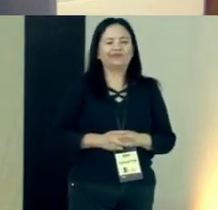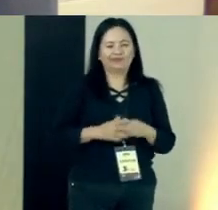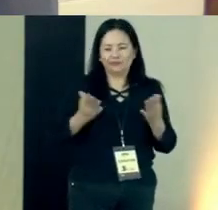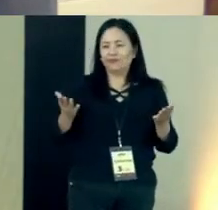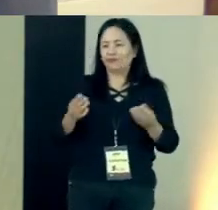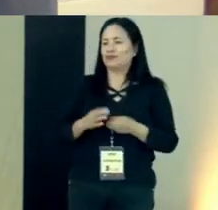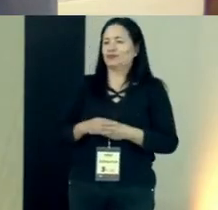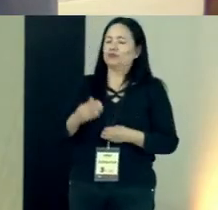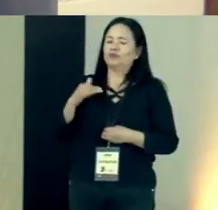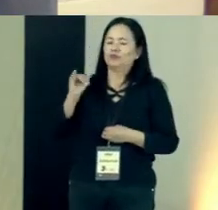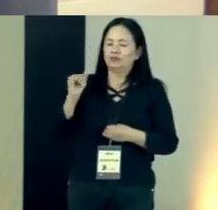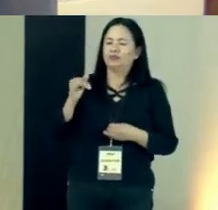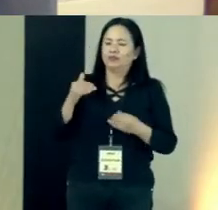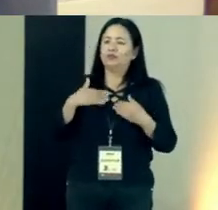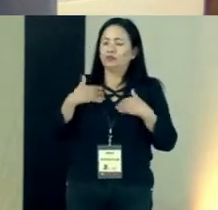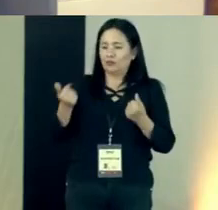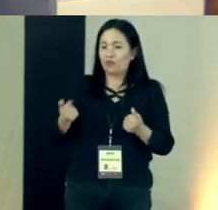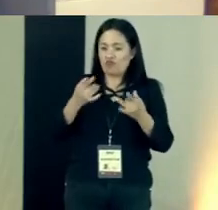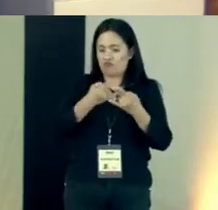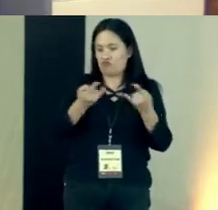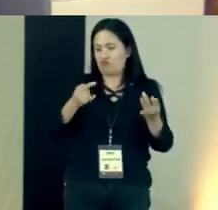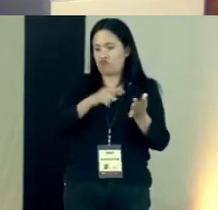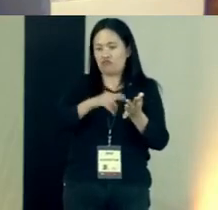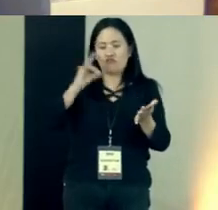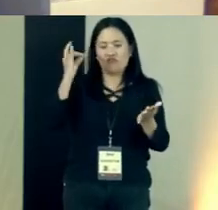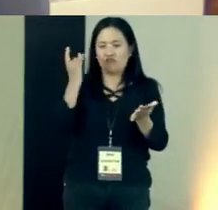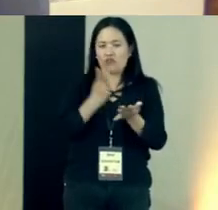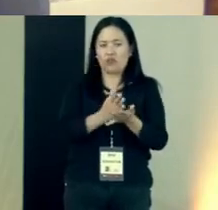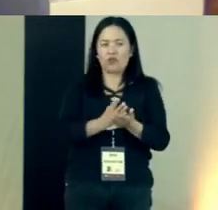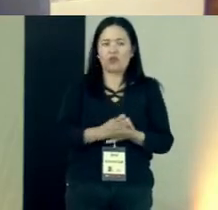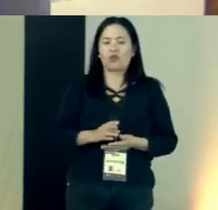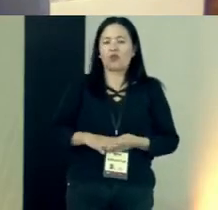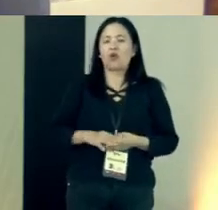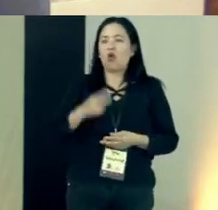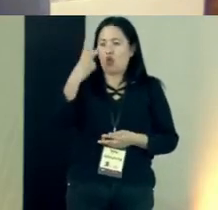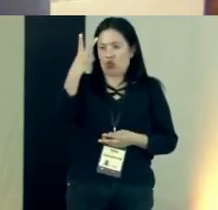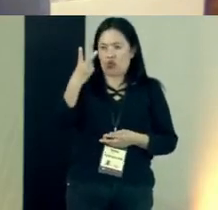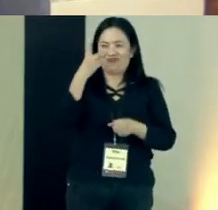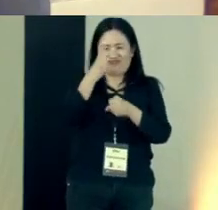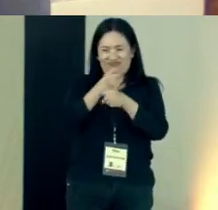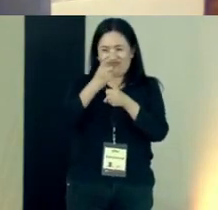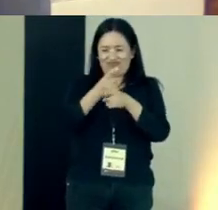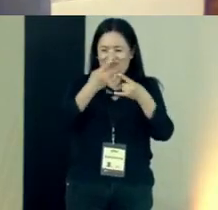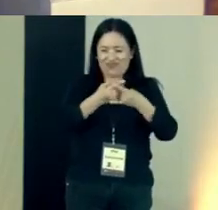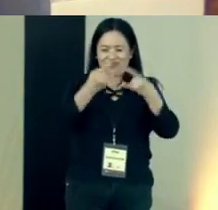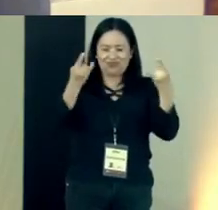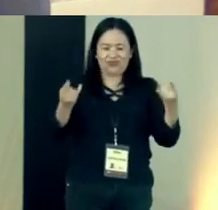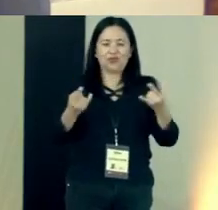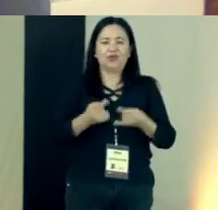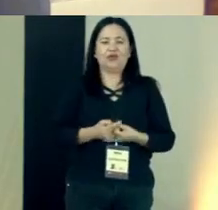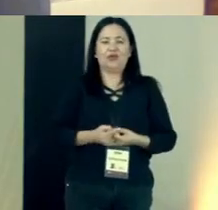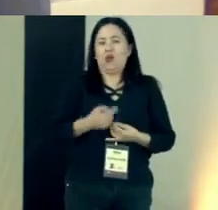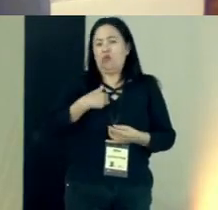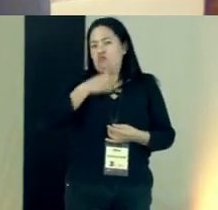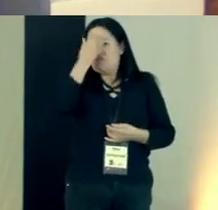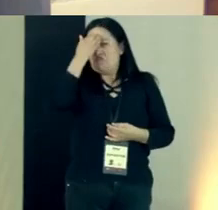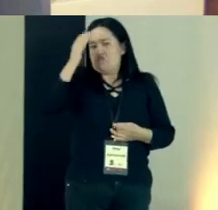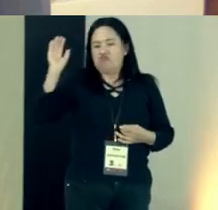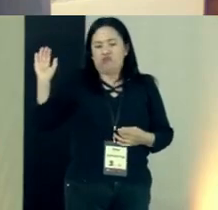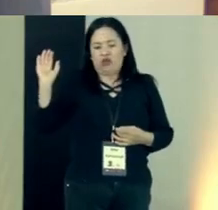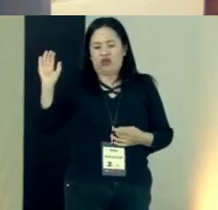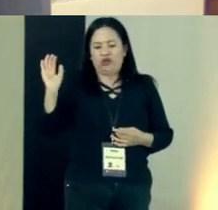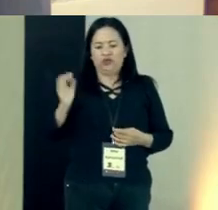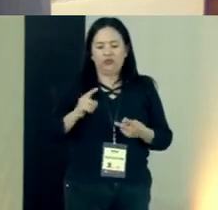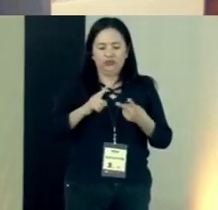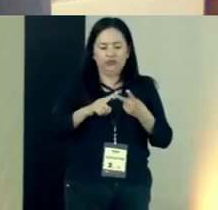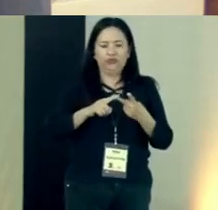contarles un poco de esta edición que es única, o sea, hay dos de los primeros cuentos, prácticamente no se conocían, ¿no? Los